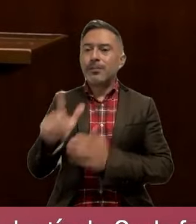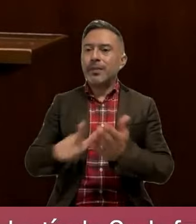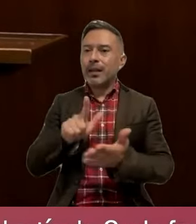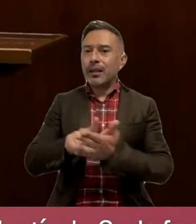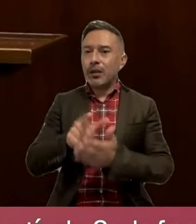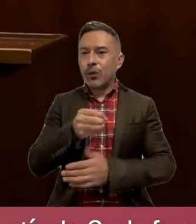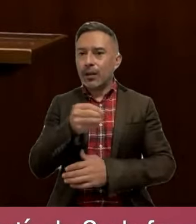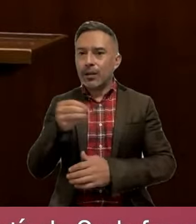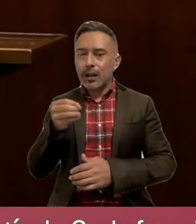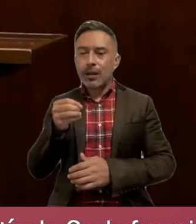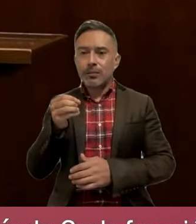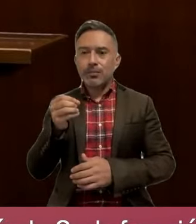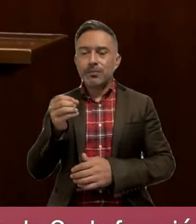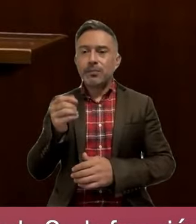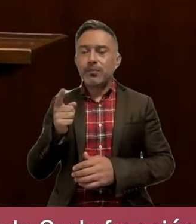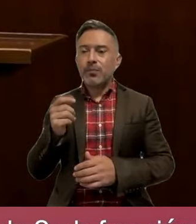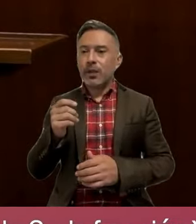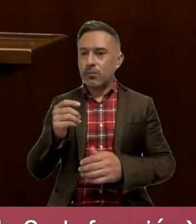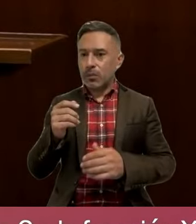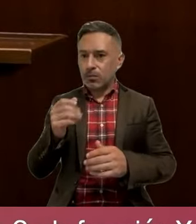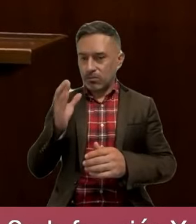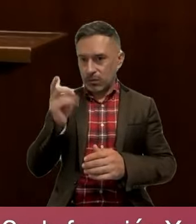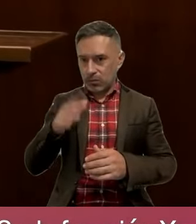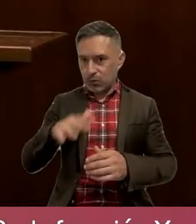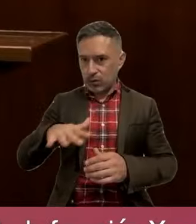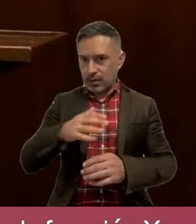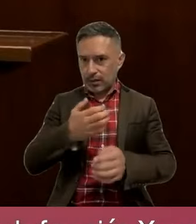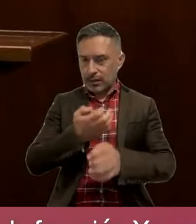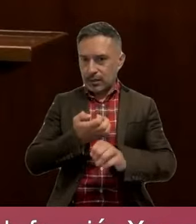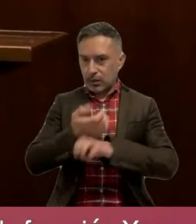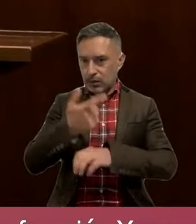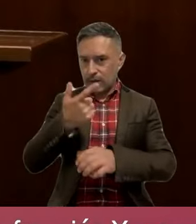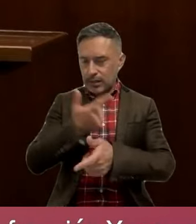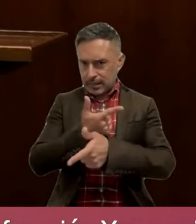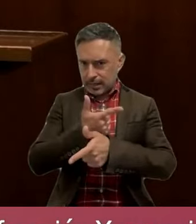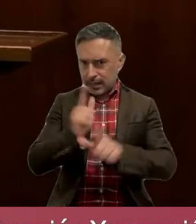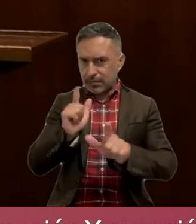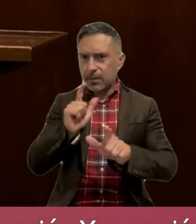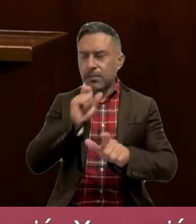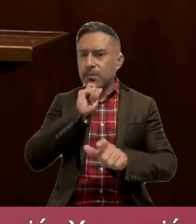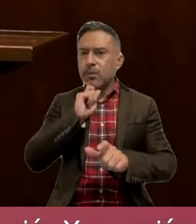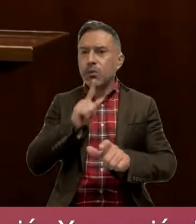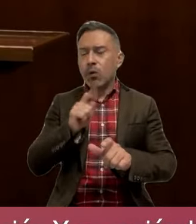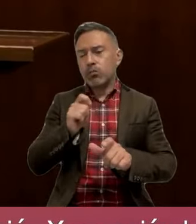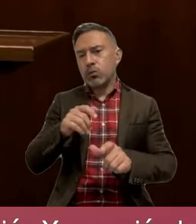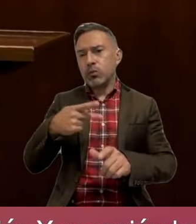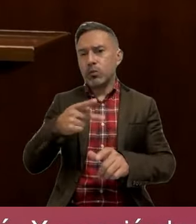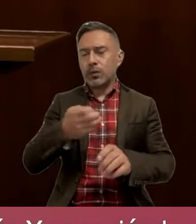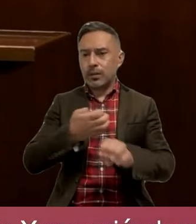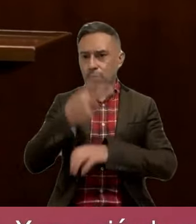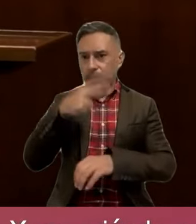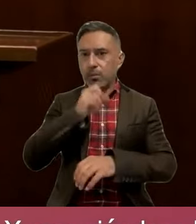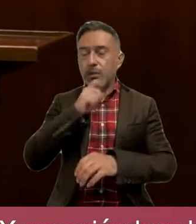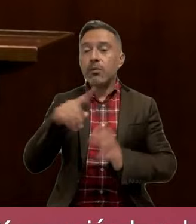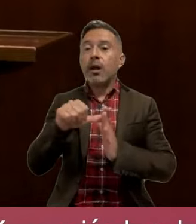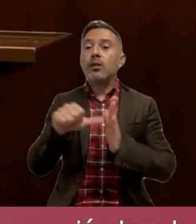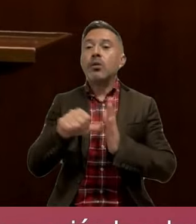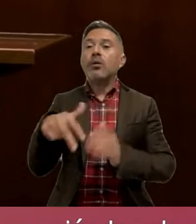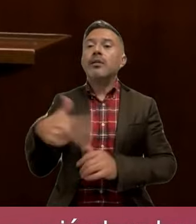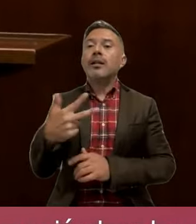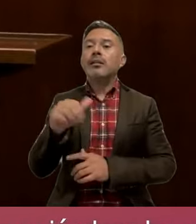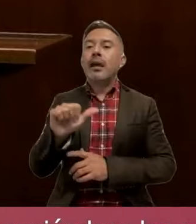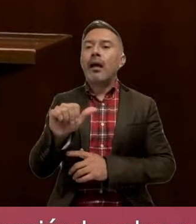Poder Legislativo del Estado Libre y Soberano de México, en relación con lo previsto en los artículos 13A,